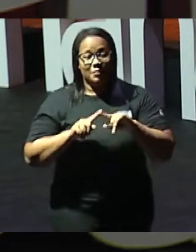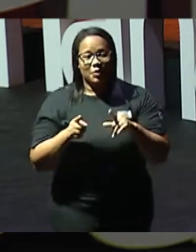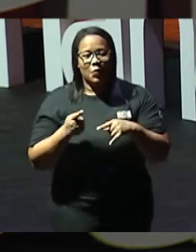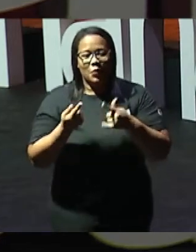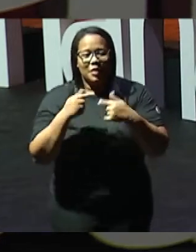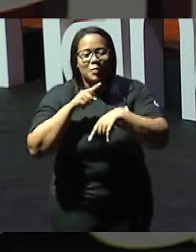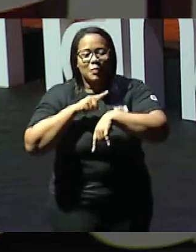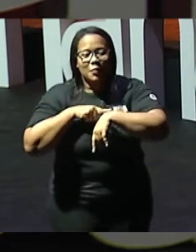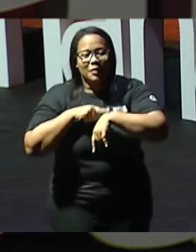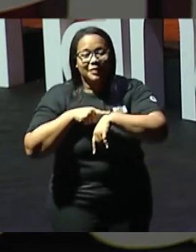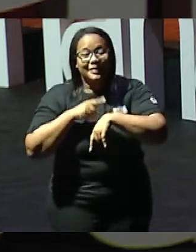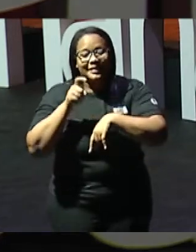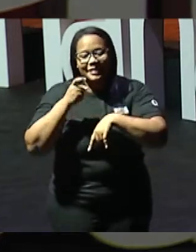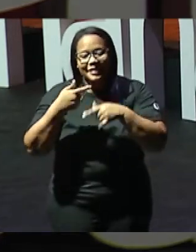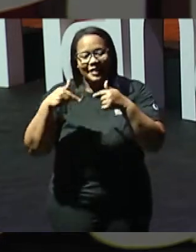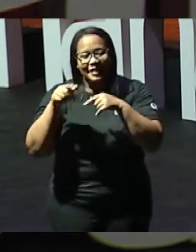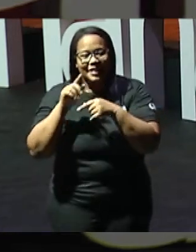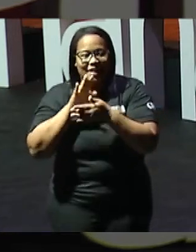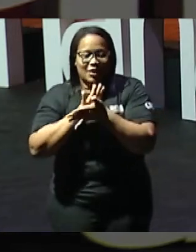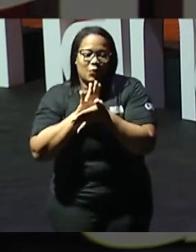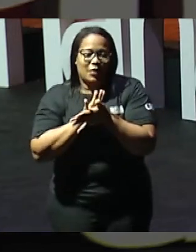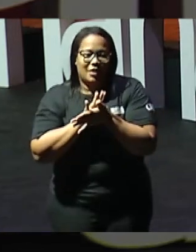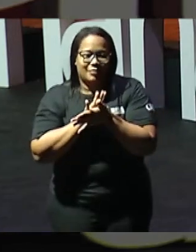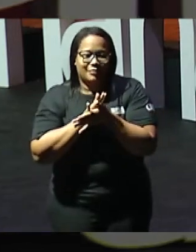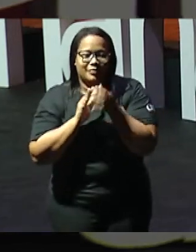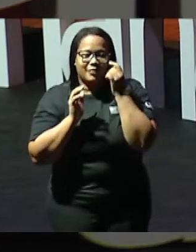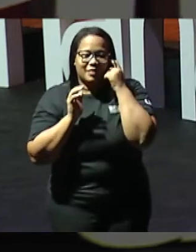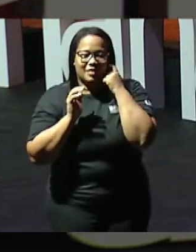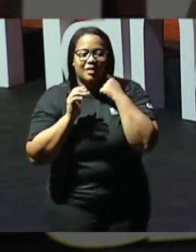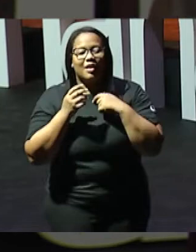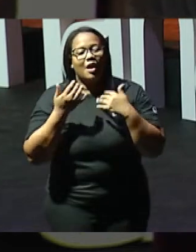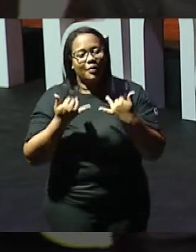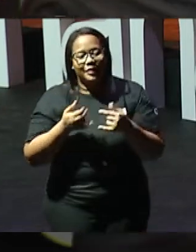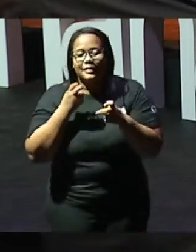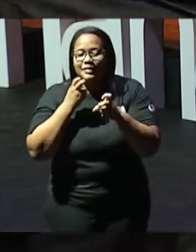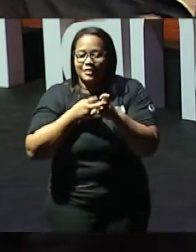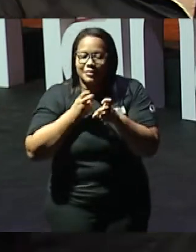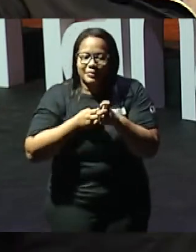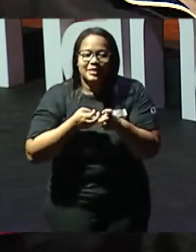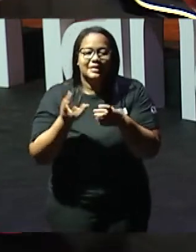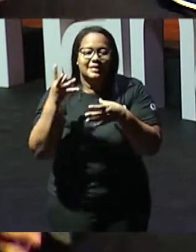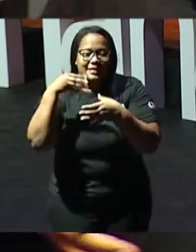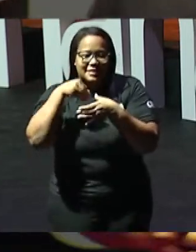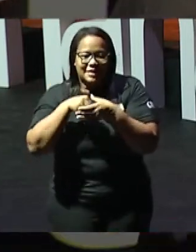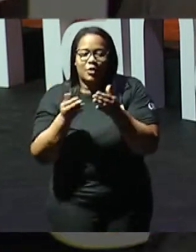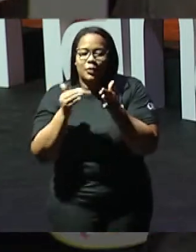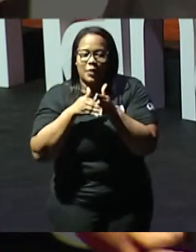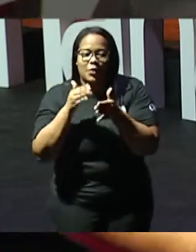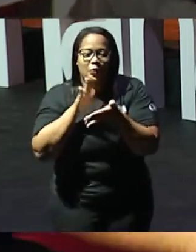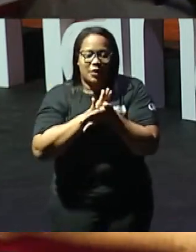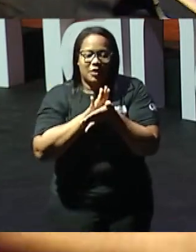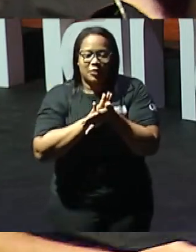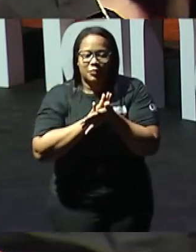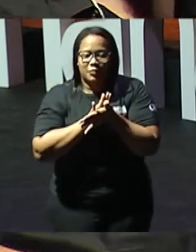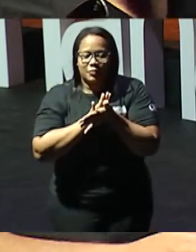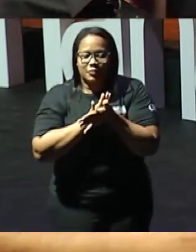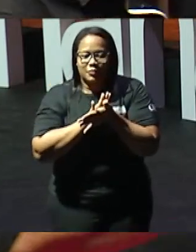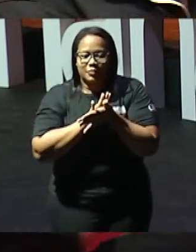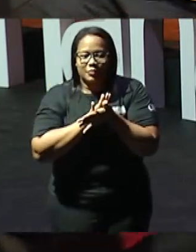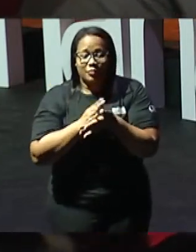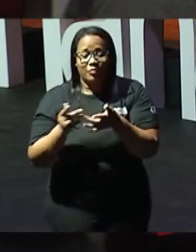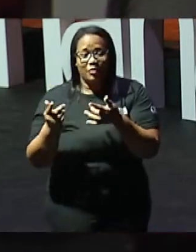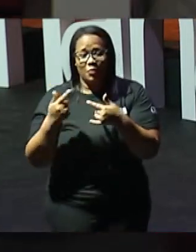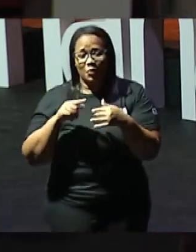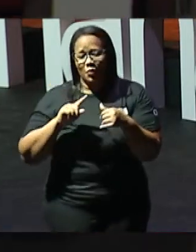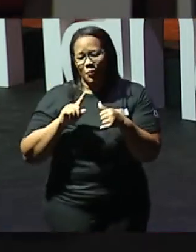voy para el colegio y elkin a que fuerte y por colegio yo duró unos meses y yo llego lo primero día